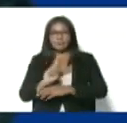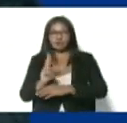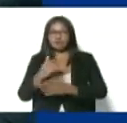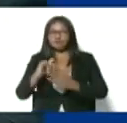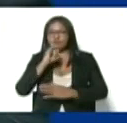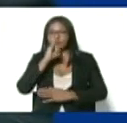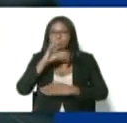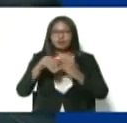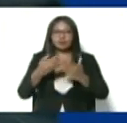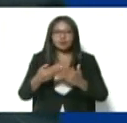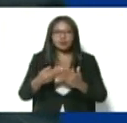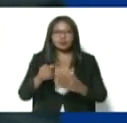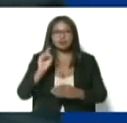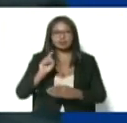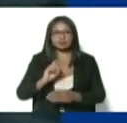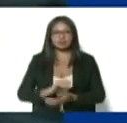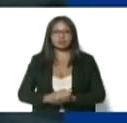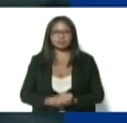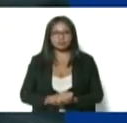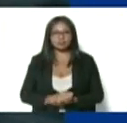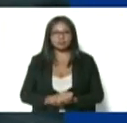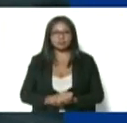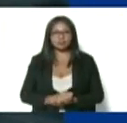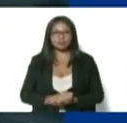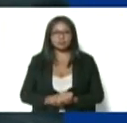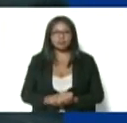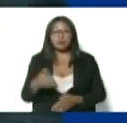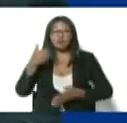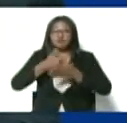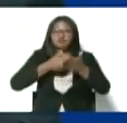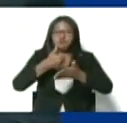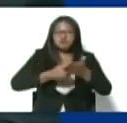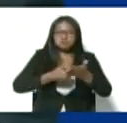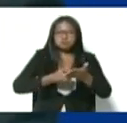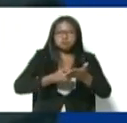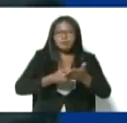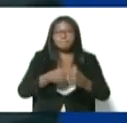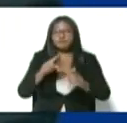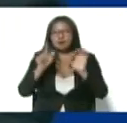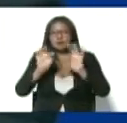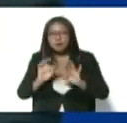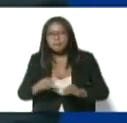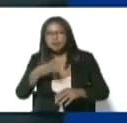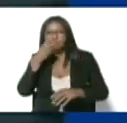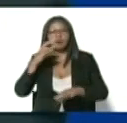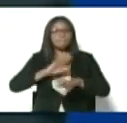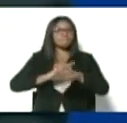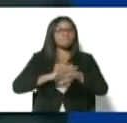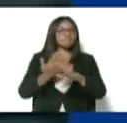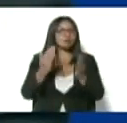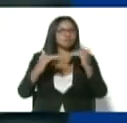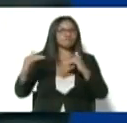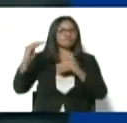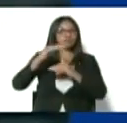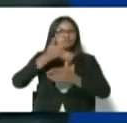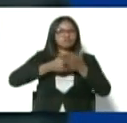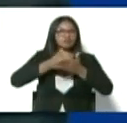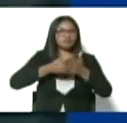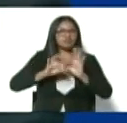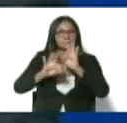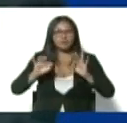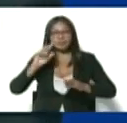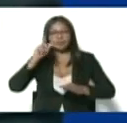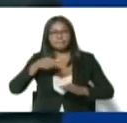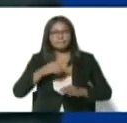informaciones que se requieren para el combate en materia de droga porque pues de una máxima en el combate de la materia de